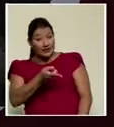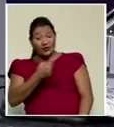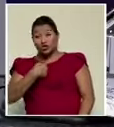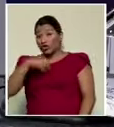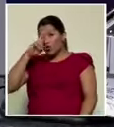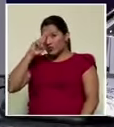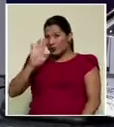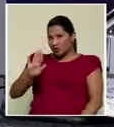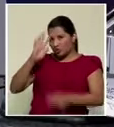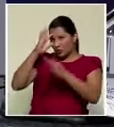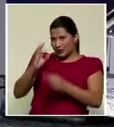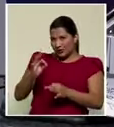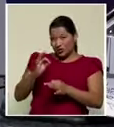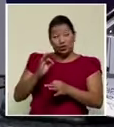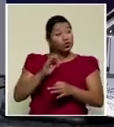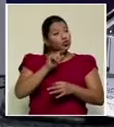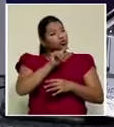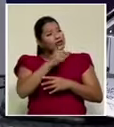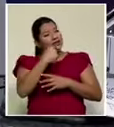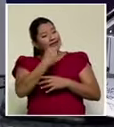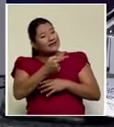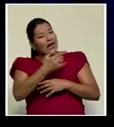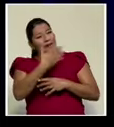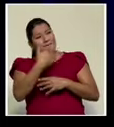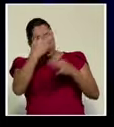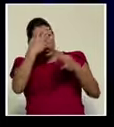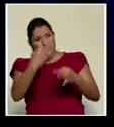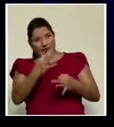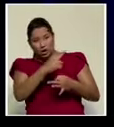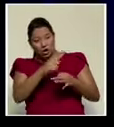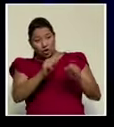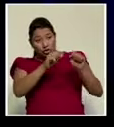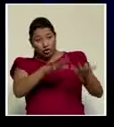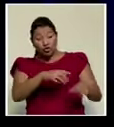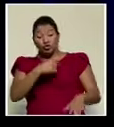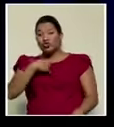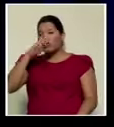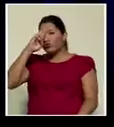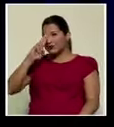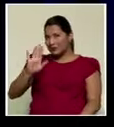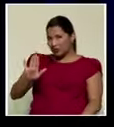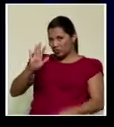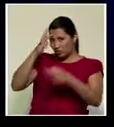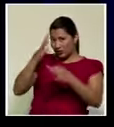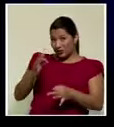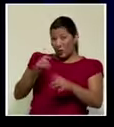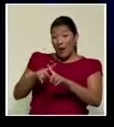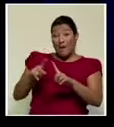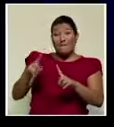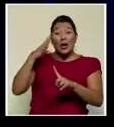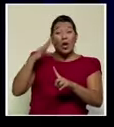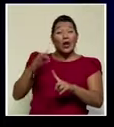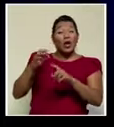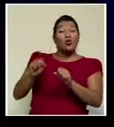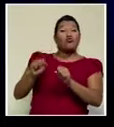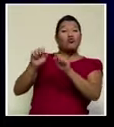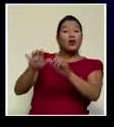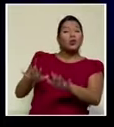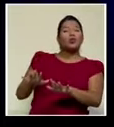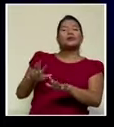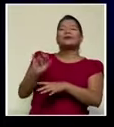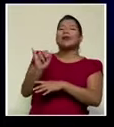no necesariamente era la vía la renuncia. Respeto la decisión de don Luis Antonio Sobrado, pero creo que la renuncia, digamos, en ese caso demuestra o